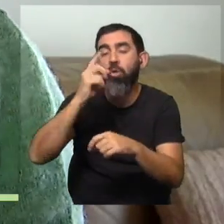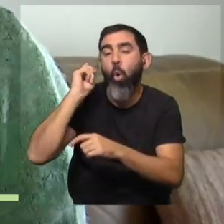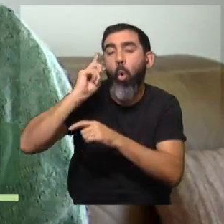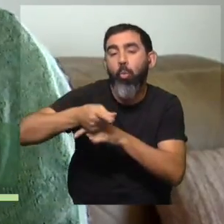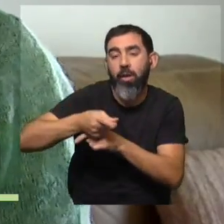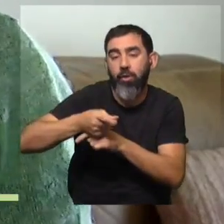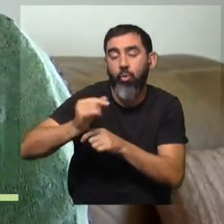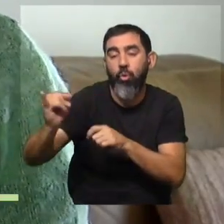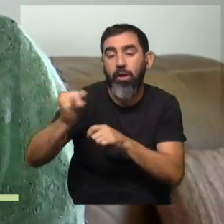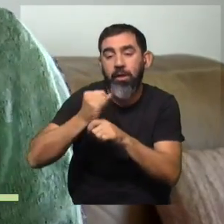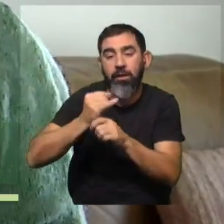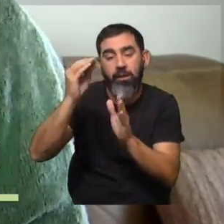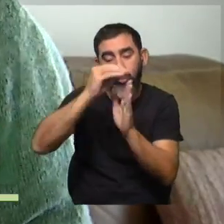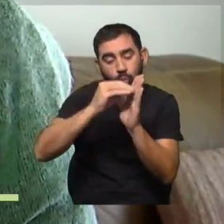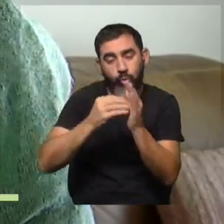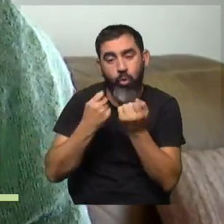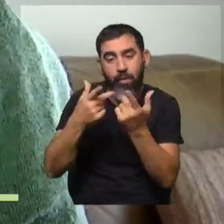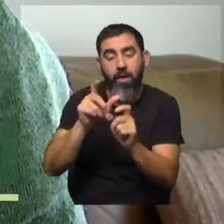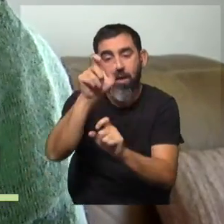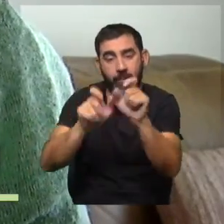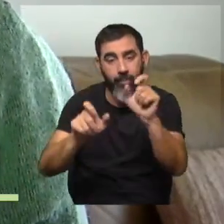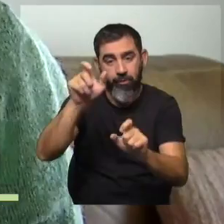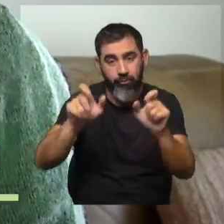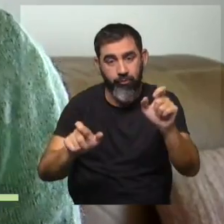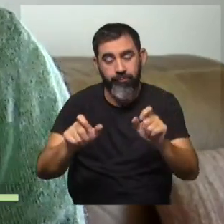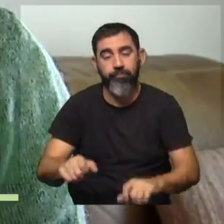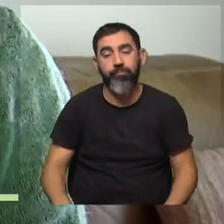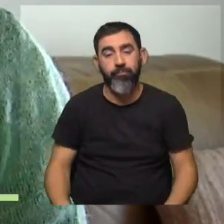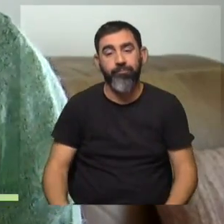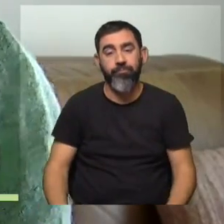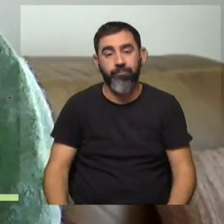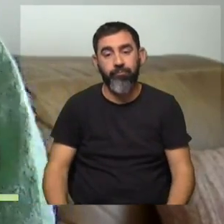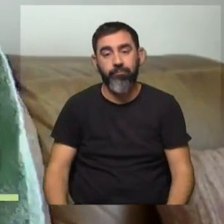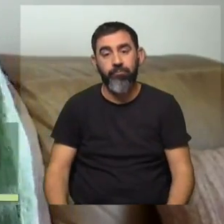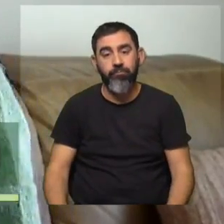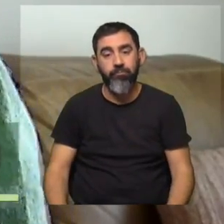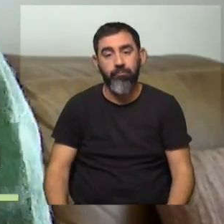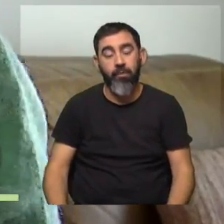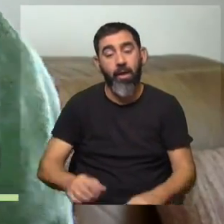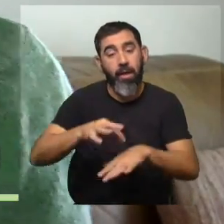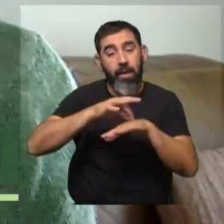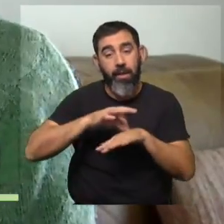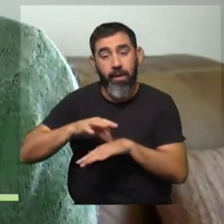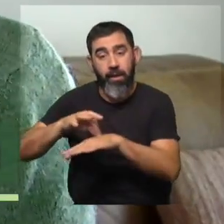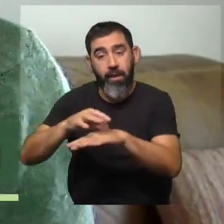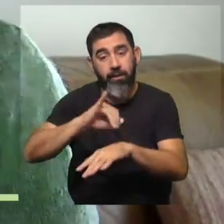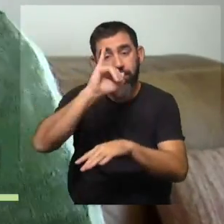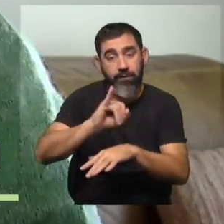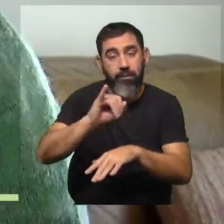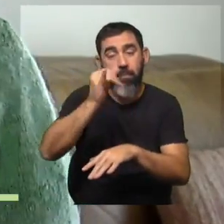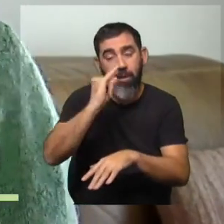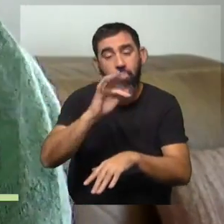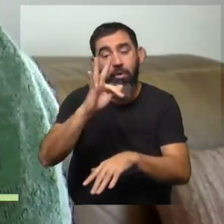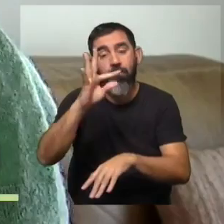las instituciones para ofrecer a sus usuarios Entonces al estar en la guía pero no estar en el ftm